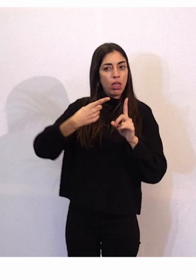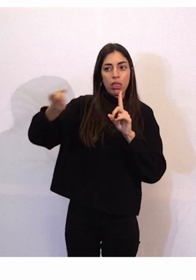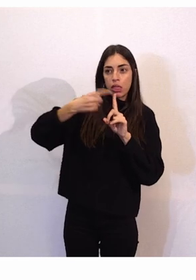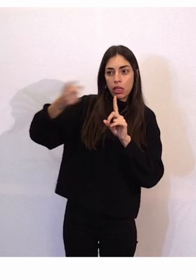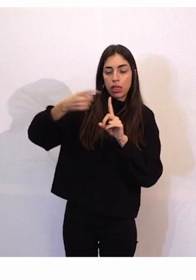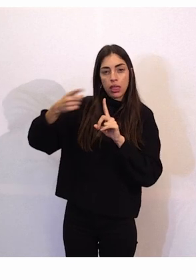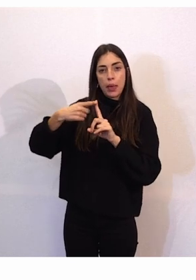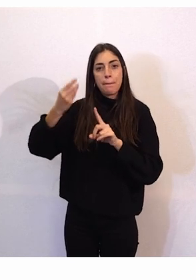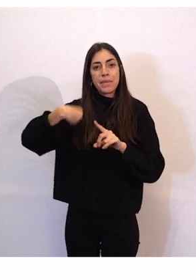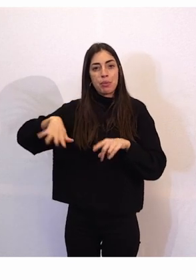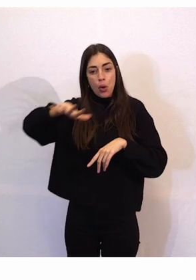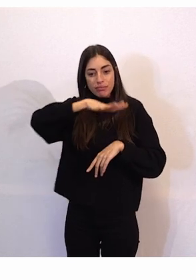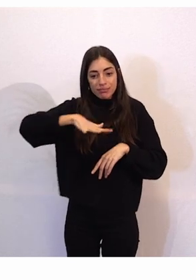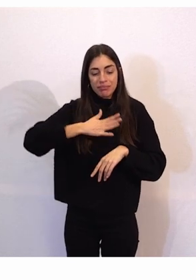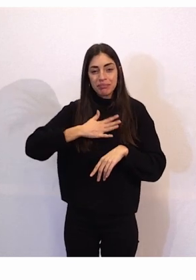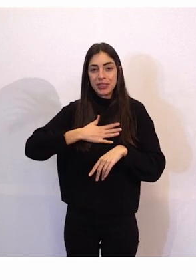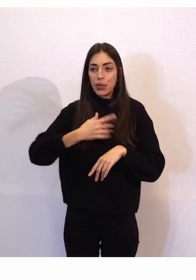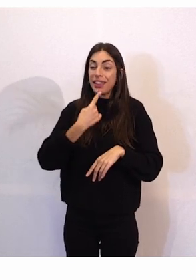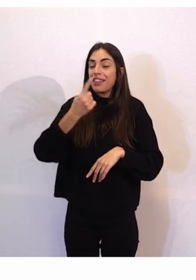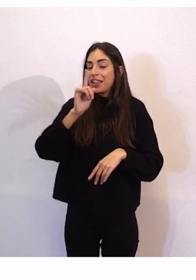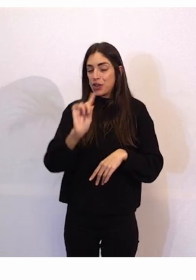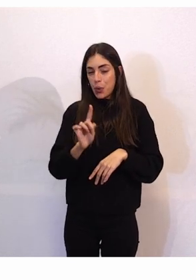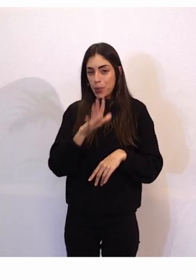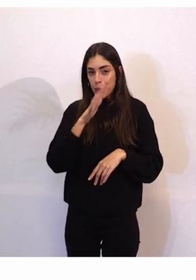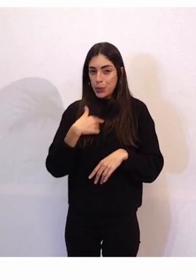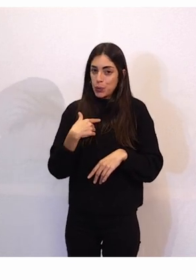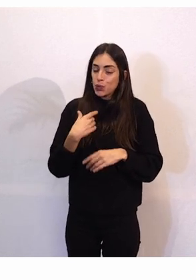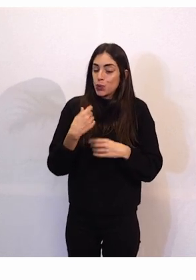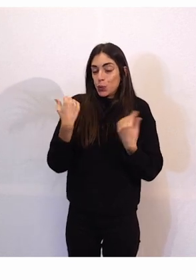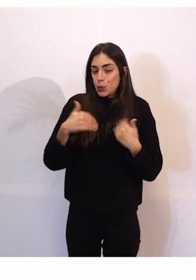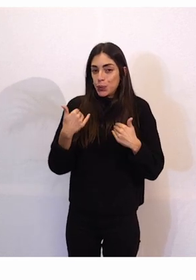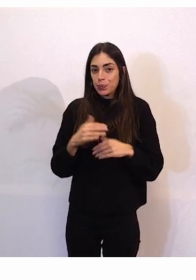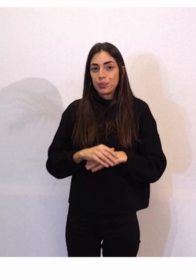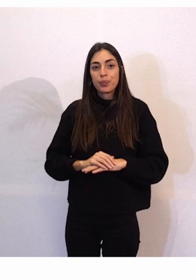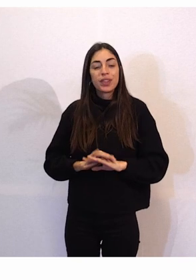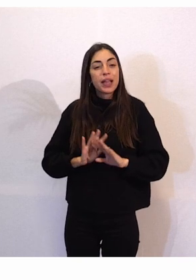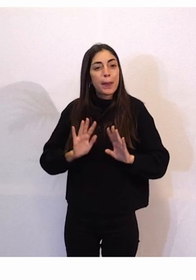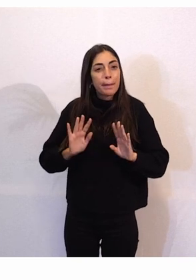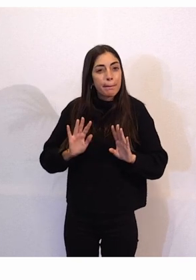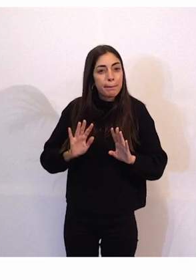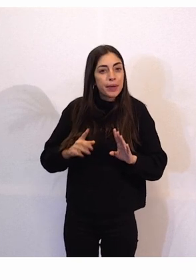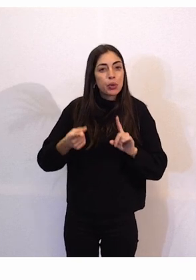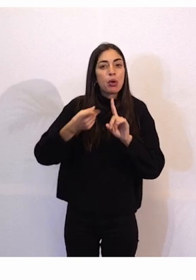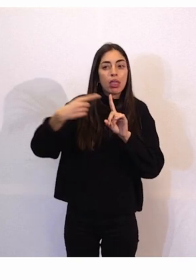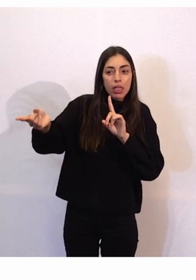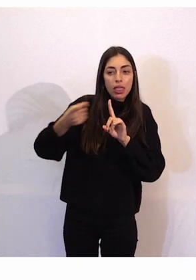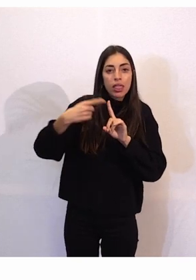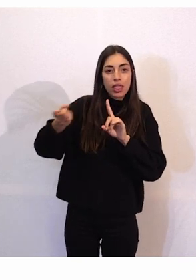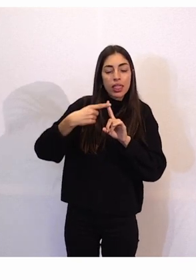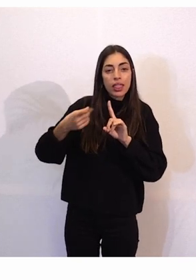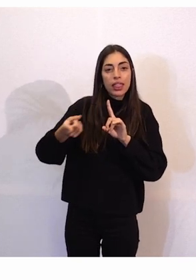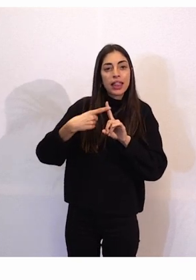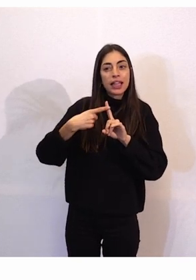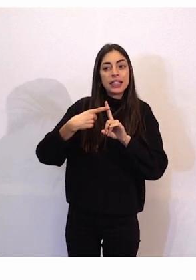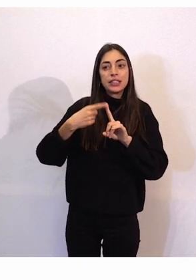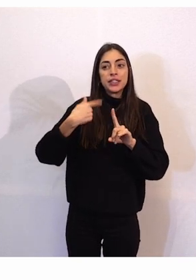mi tierra, no lo voy a decir, que es un poco fuerte. Pero iba de un lado para otro, de un lado para otro, de un lado para otro cuando salía de dar